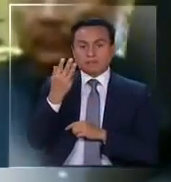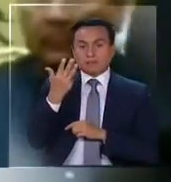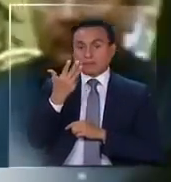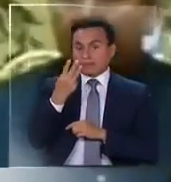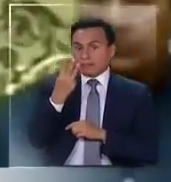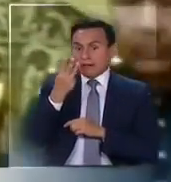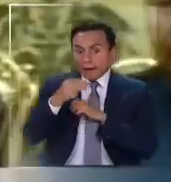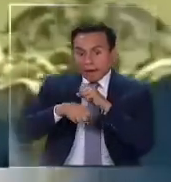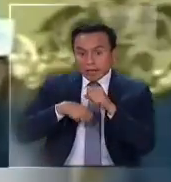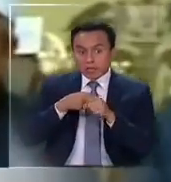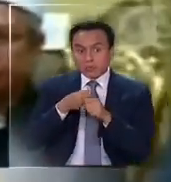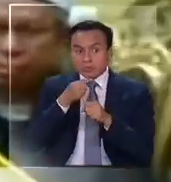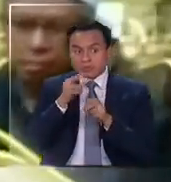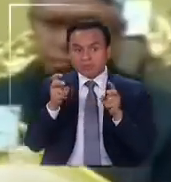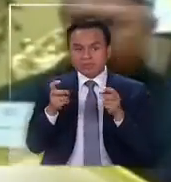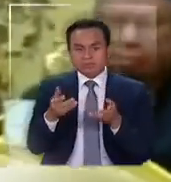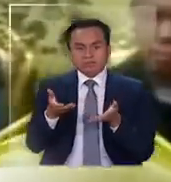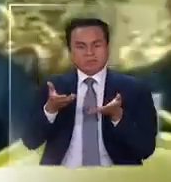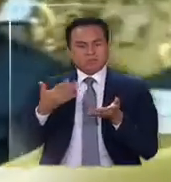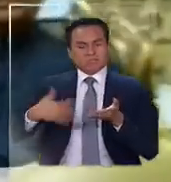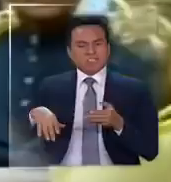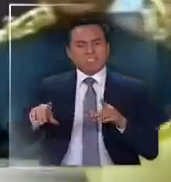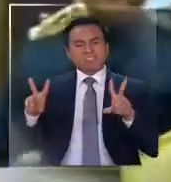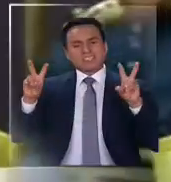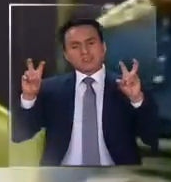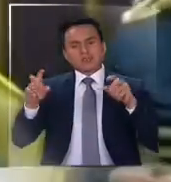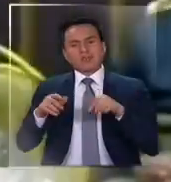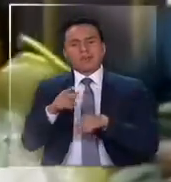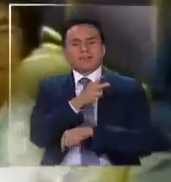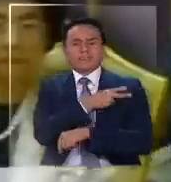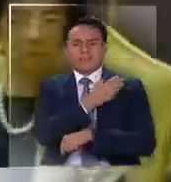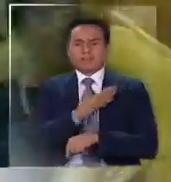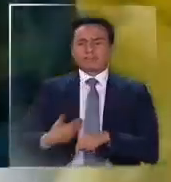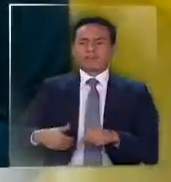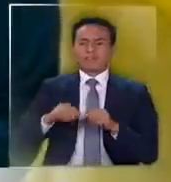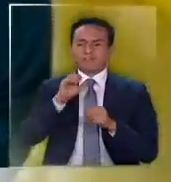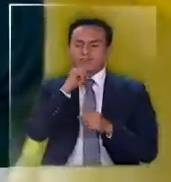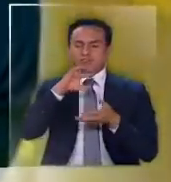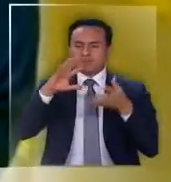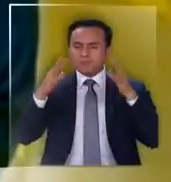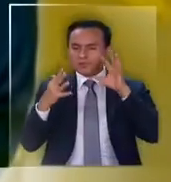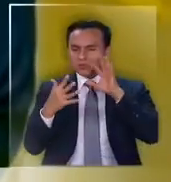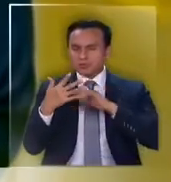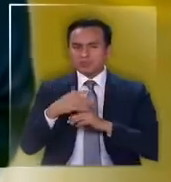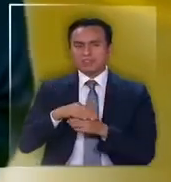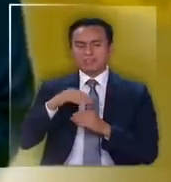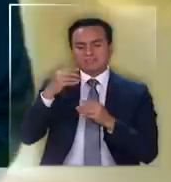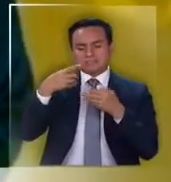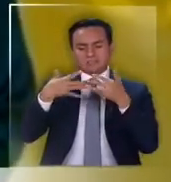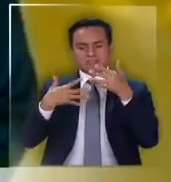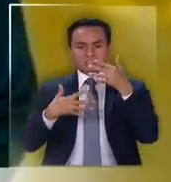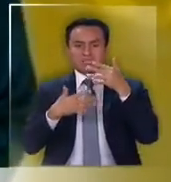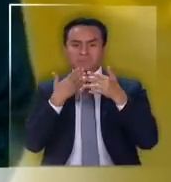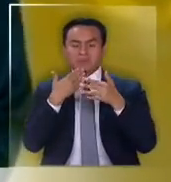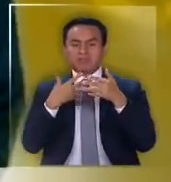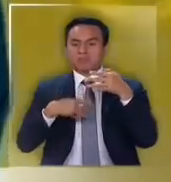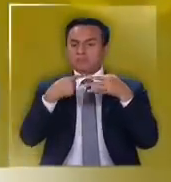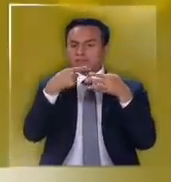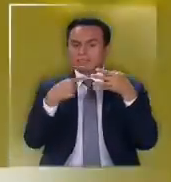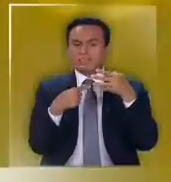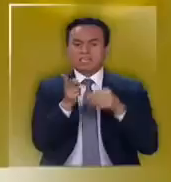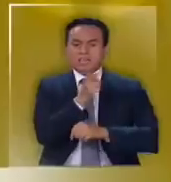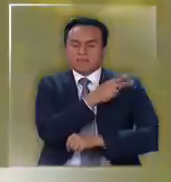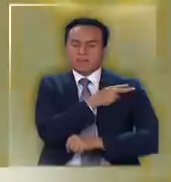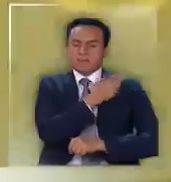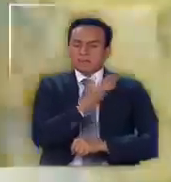años y le dará aún más peso a su título de mandatario más viejo del mundo, encabezando una lista de la que también forman parte